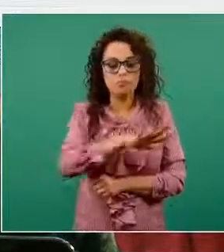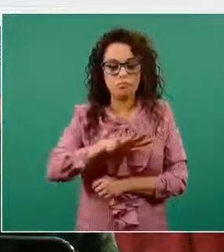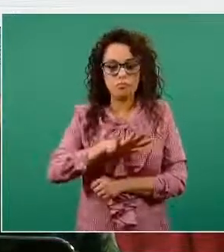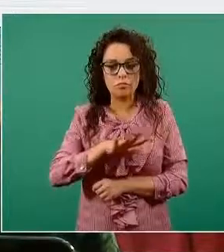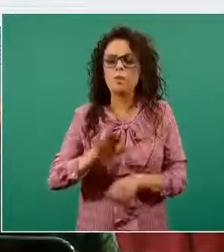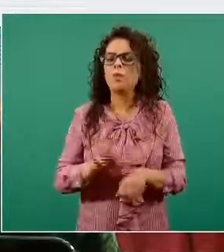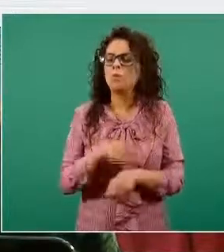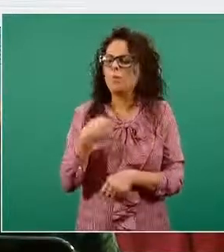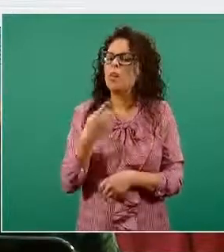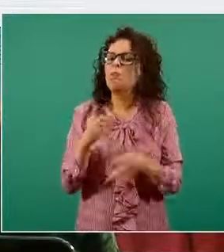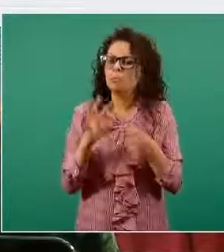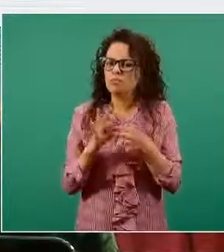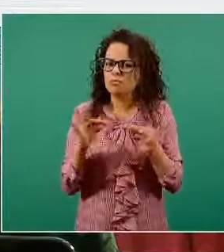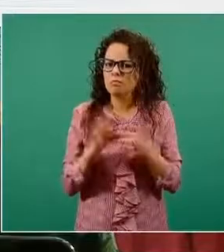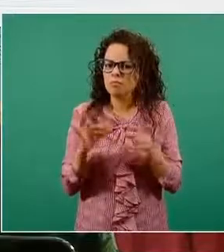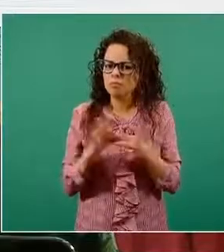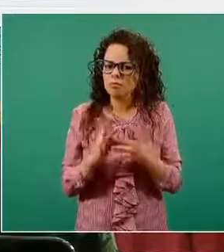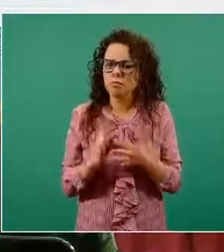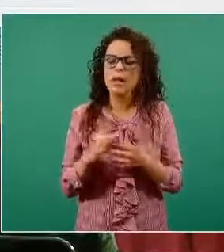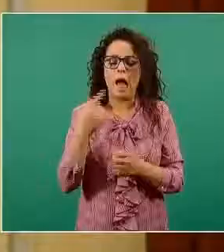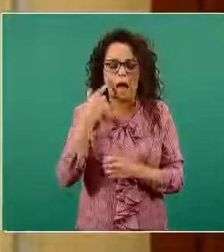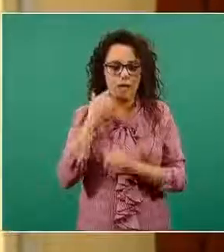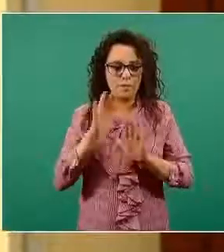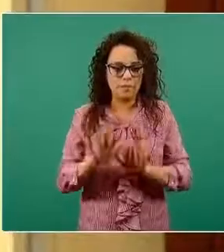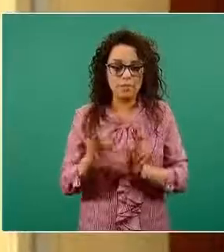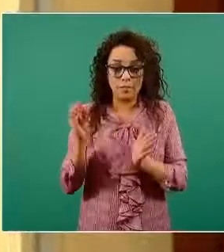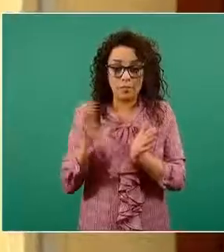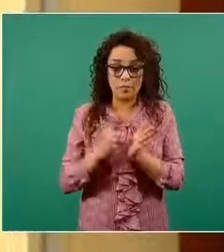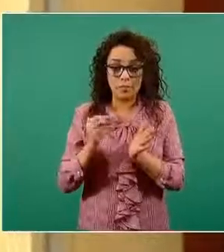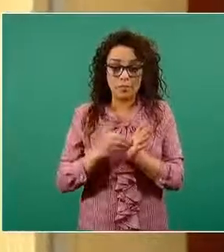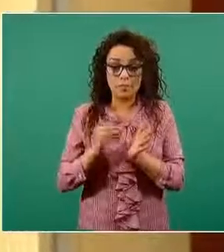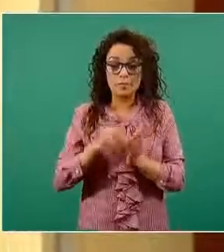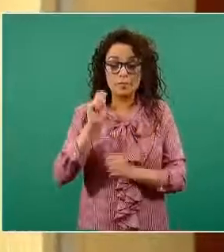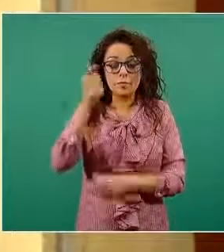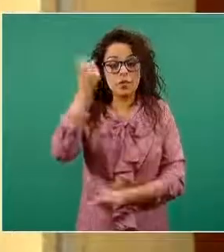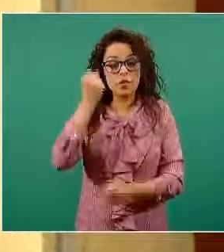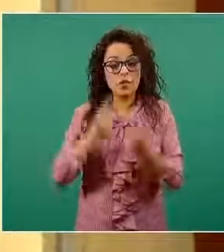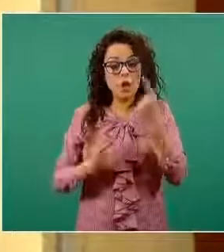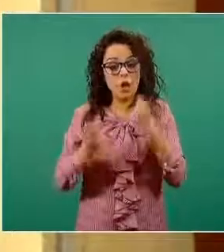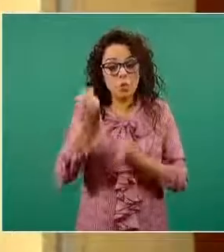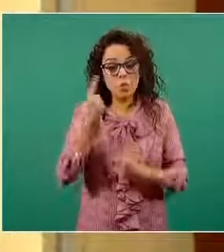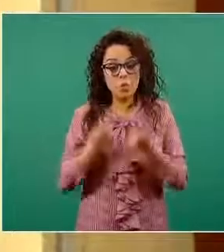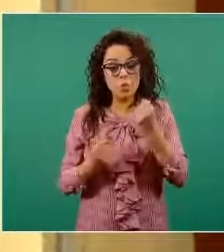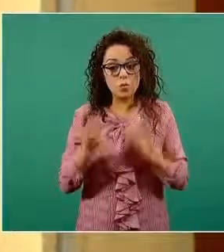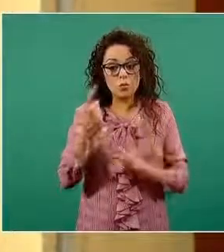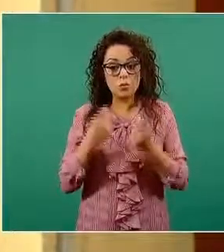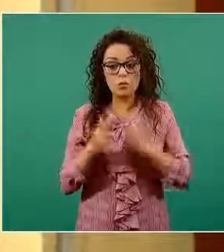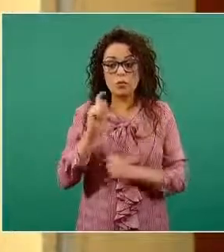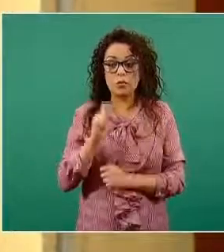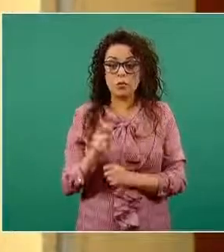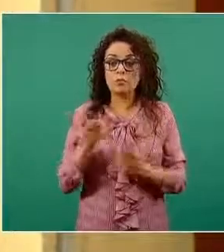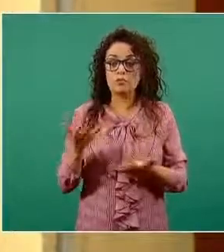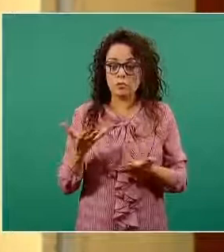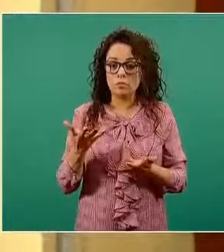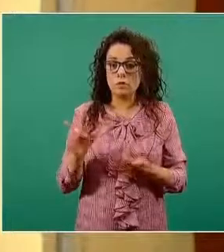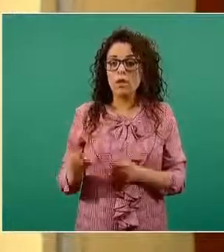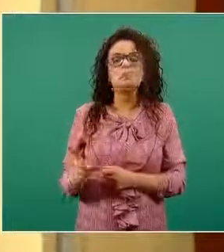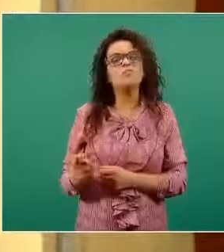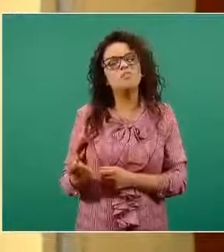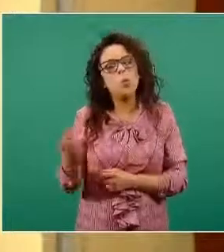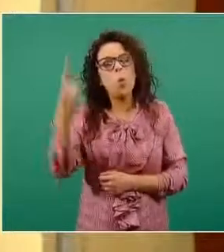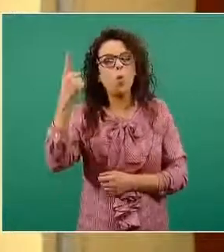lo comentamos? Porque todavía estamos viendo algunos casos, por suerte, más o menos